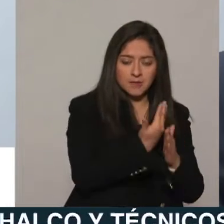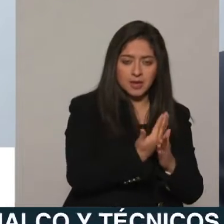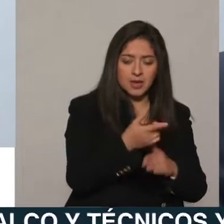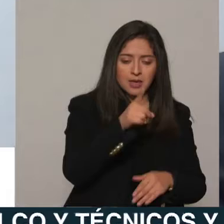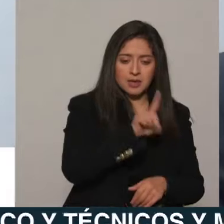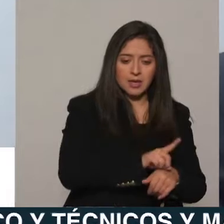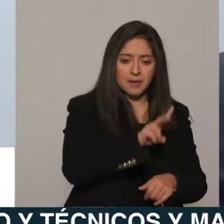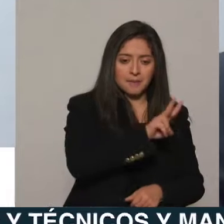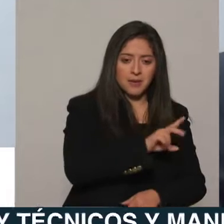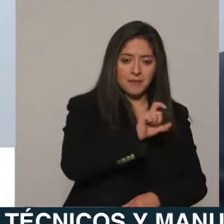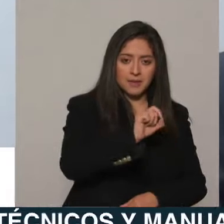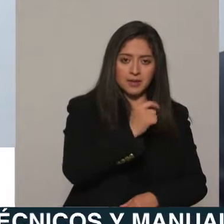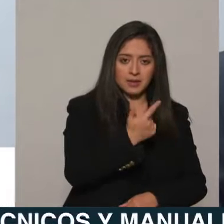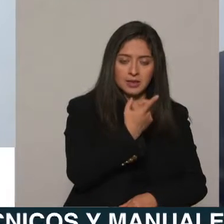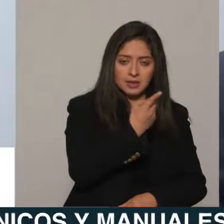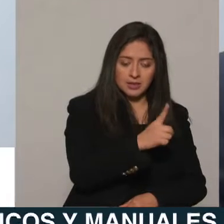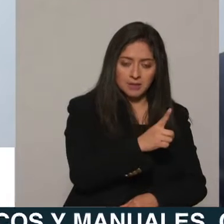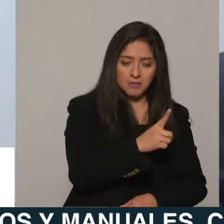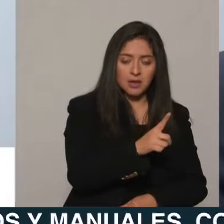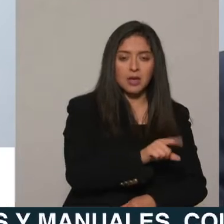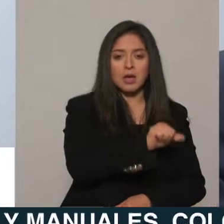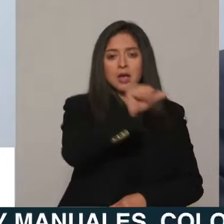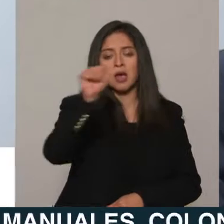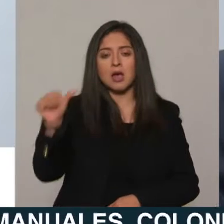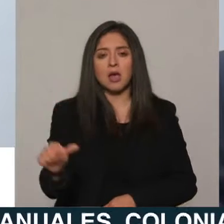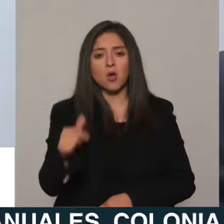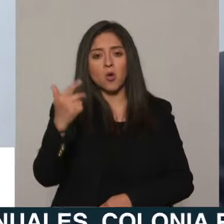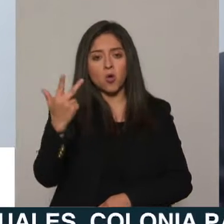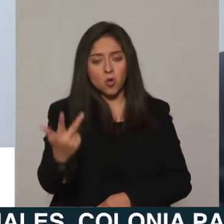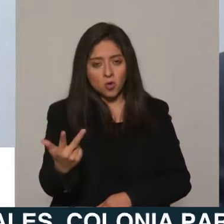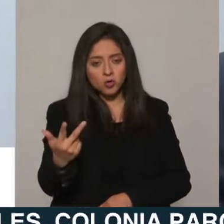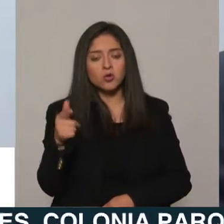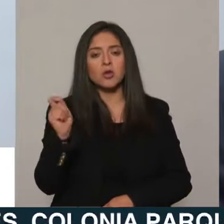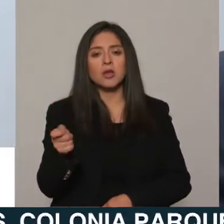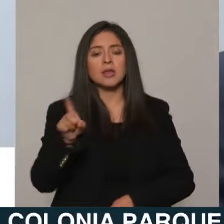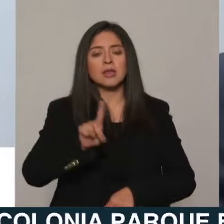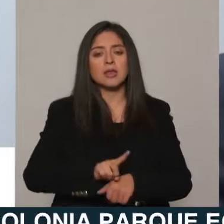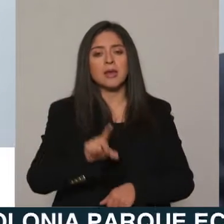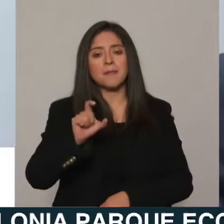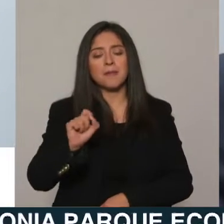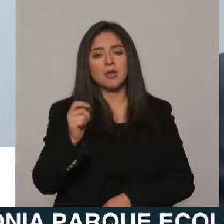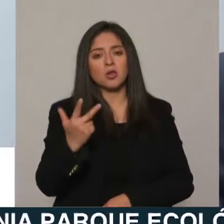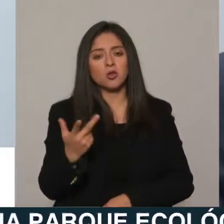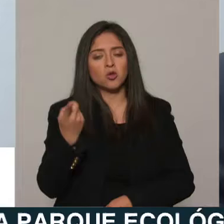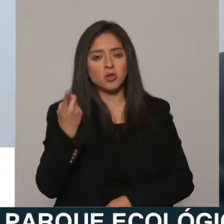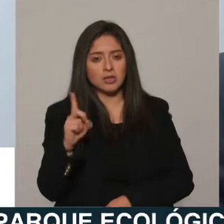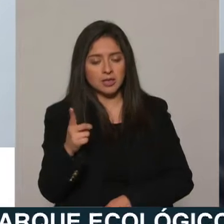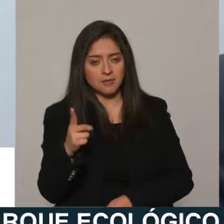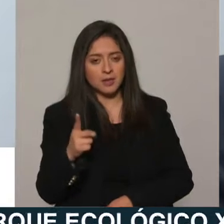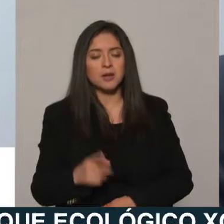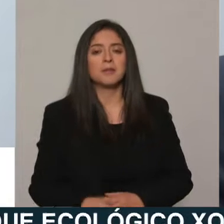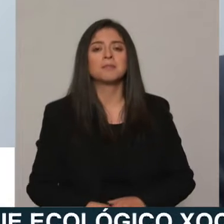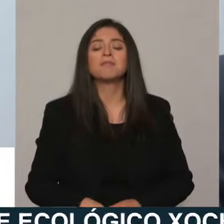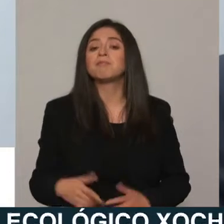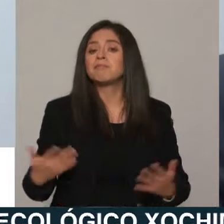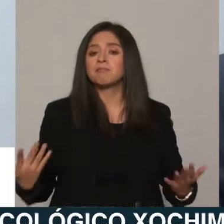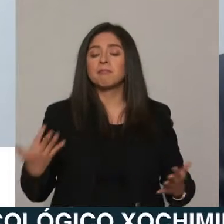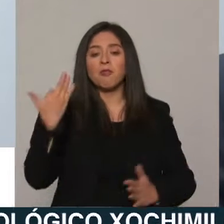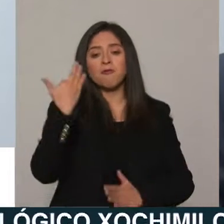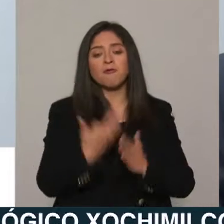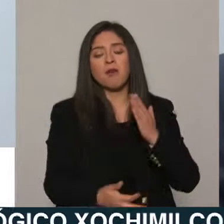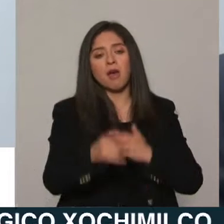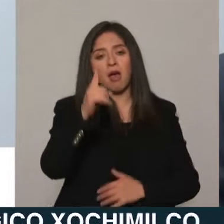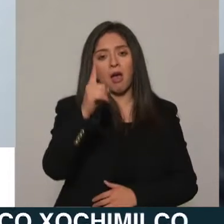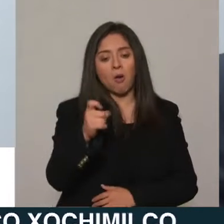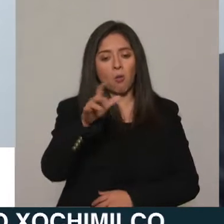de diciembre a las 8 horas del sábado 28 de diciembre, lo que afectará el suministro de